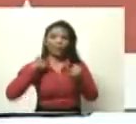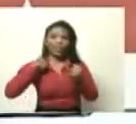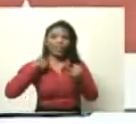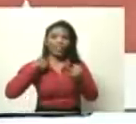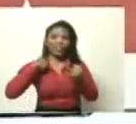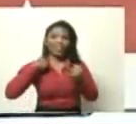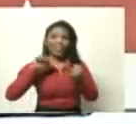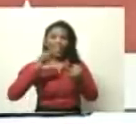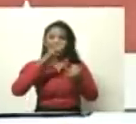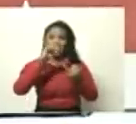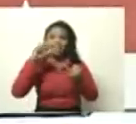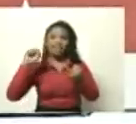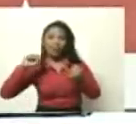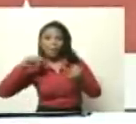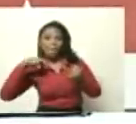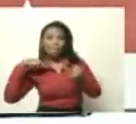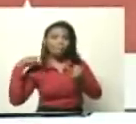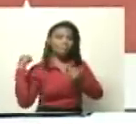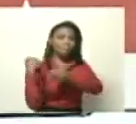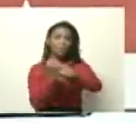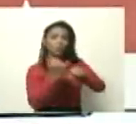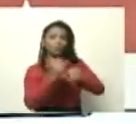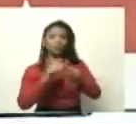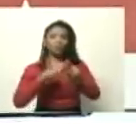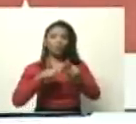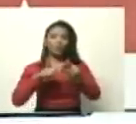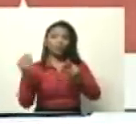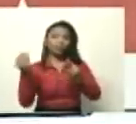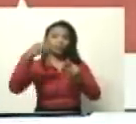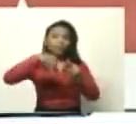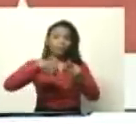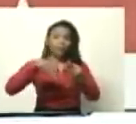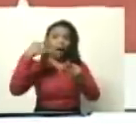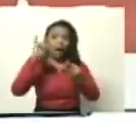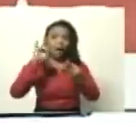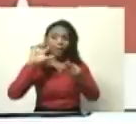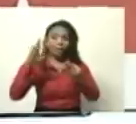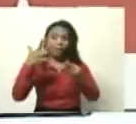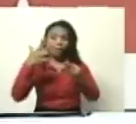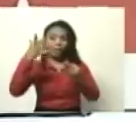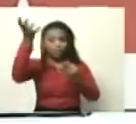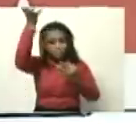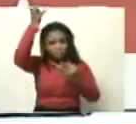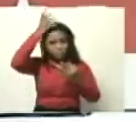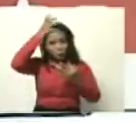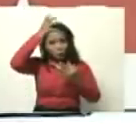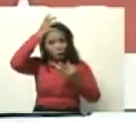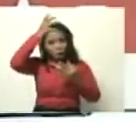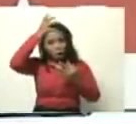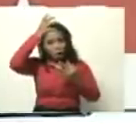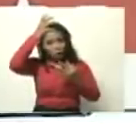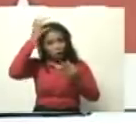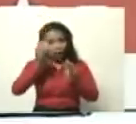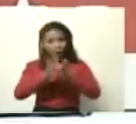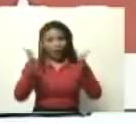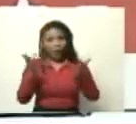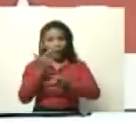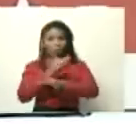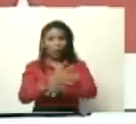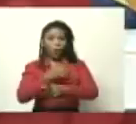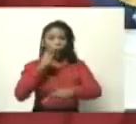que batea 300 y que además tiene la triple corona en las grandes ligas.